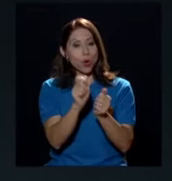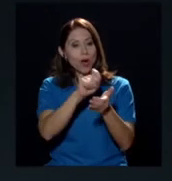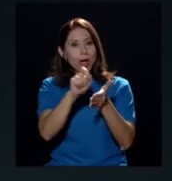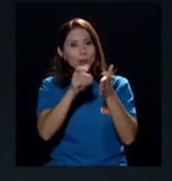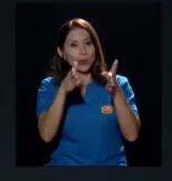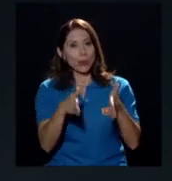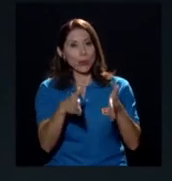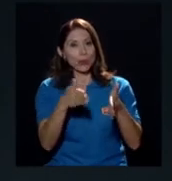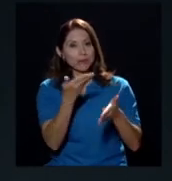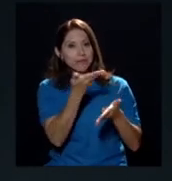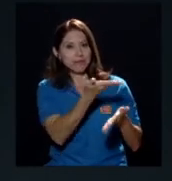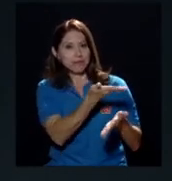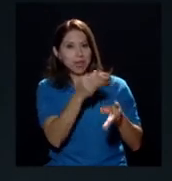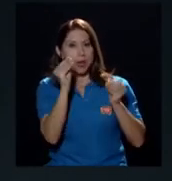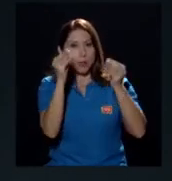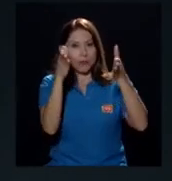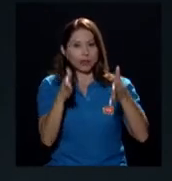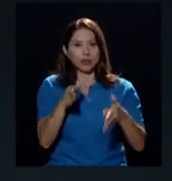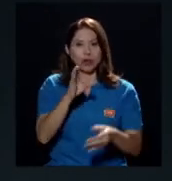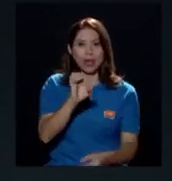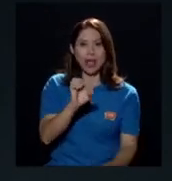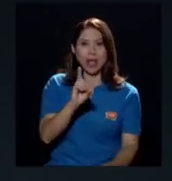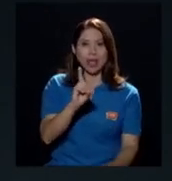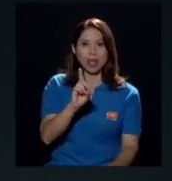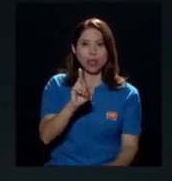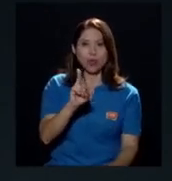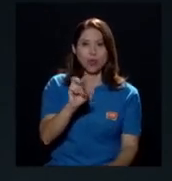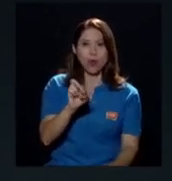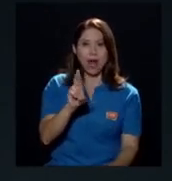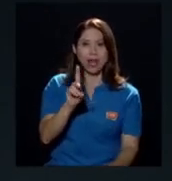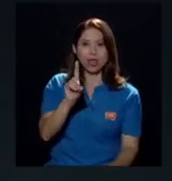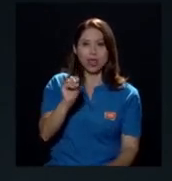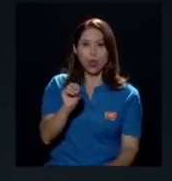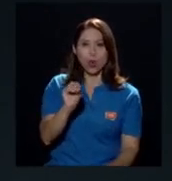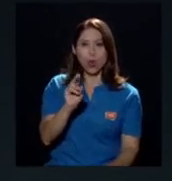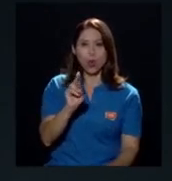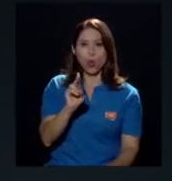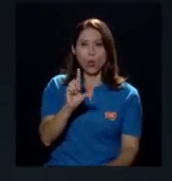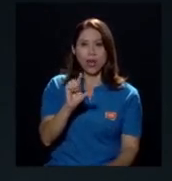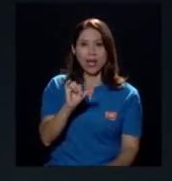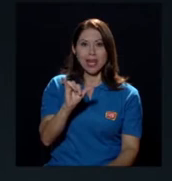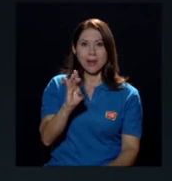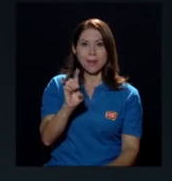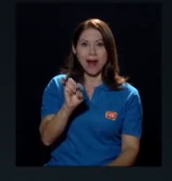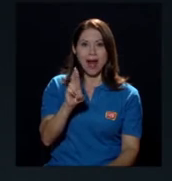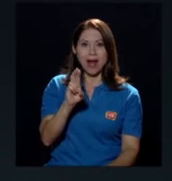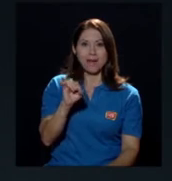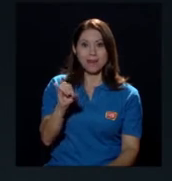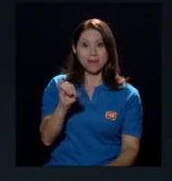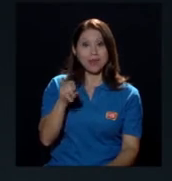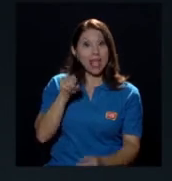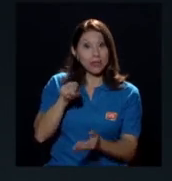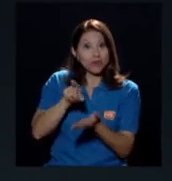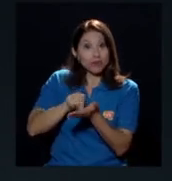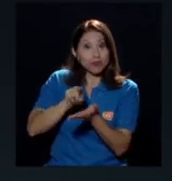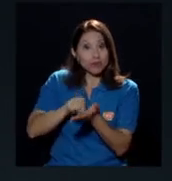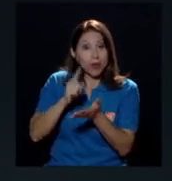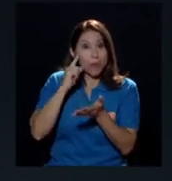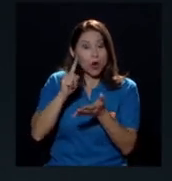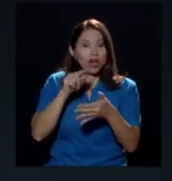eduardo ulíbarri y porque este libro fue publicado por academia de centroamérica